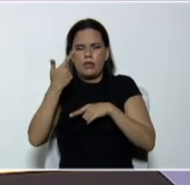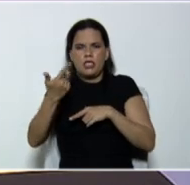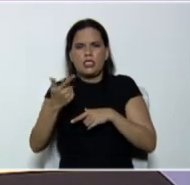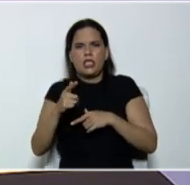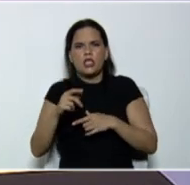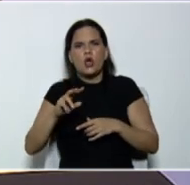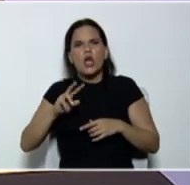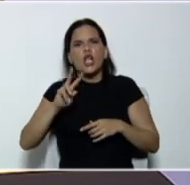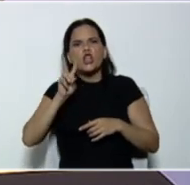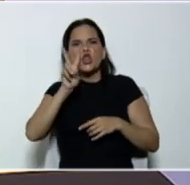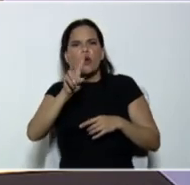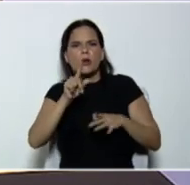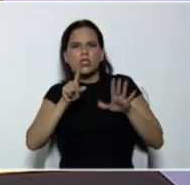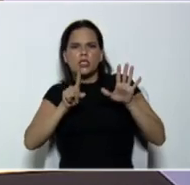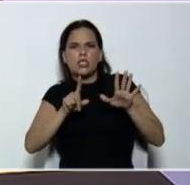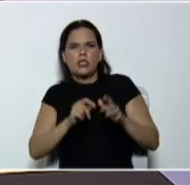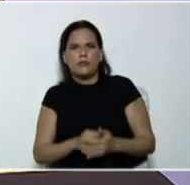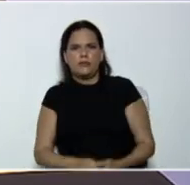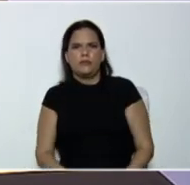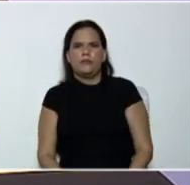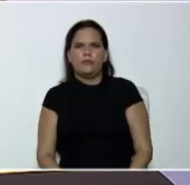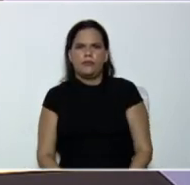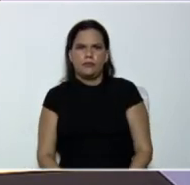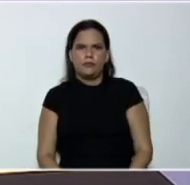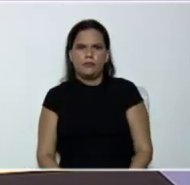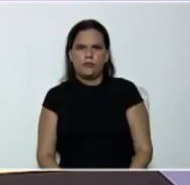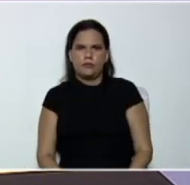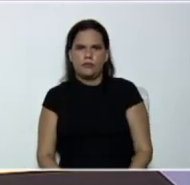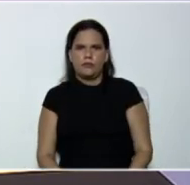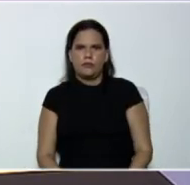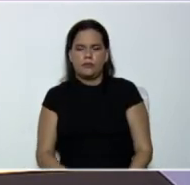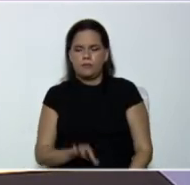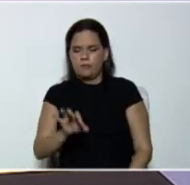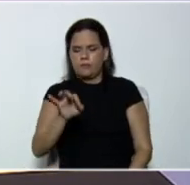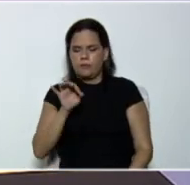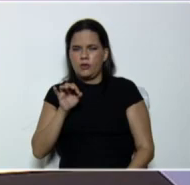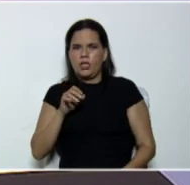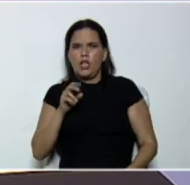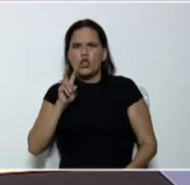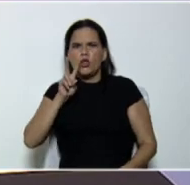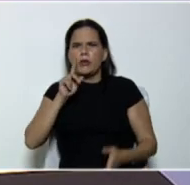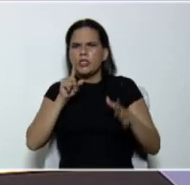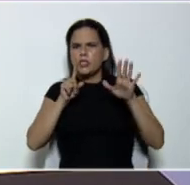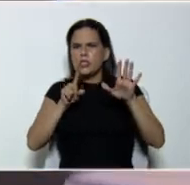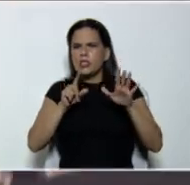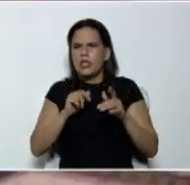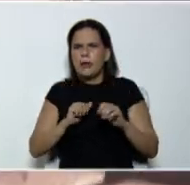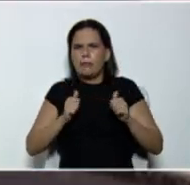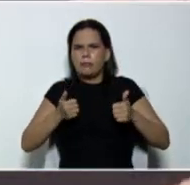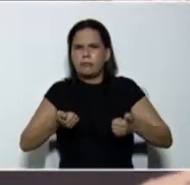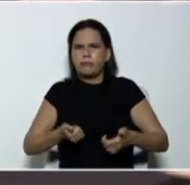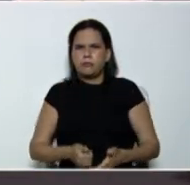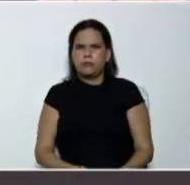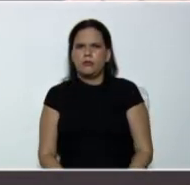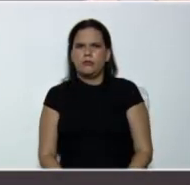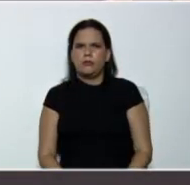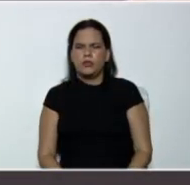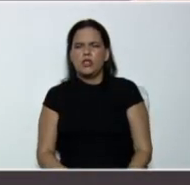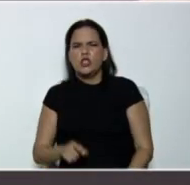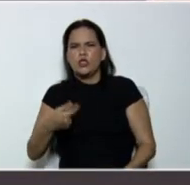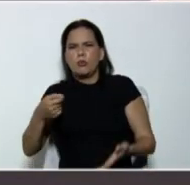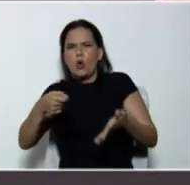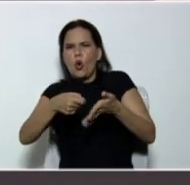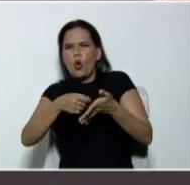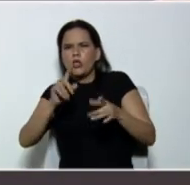6. Cuando sacamos el doble 6, que es esta figura que tenemos aquí, ¿verdad? Comenzamos entonces. Yo coloco otra